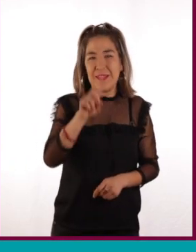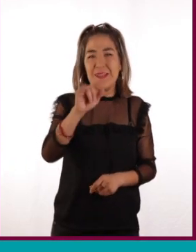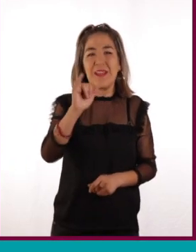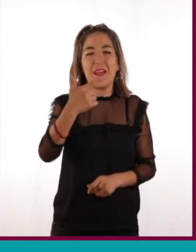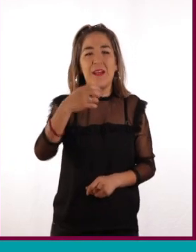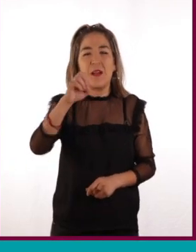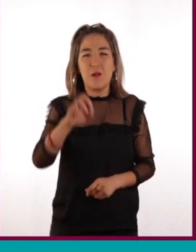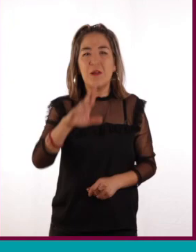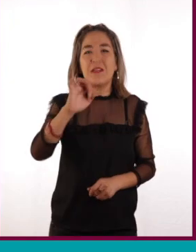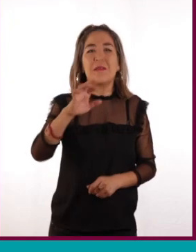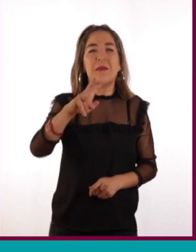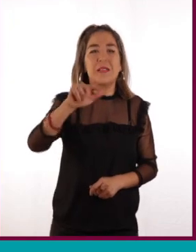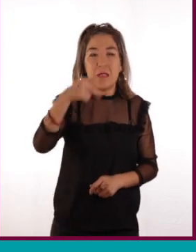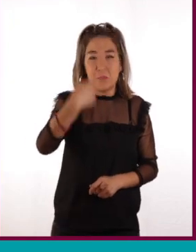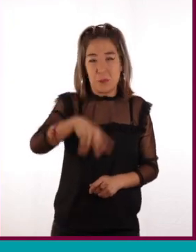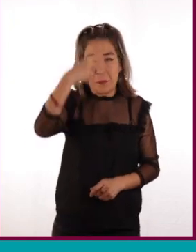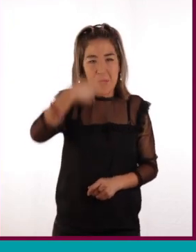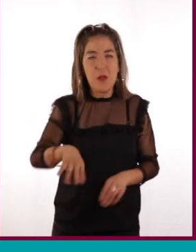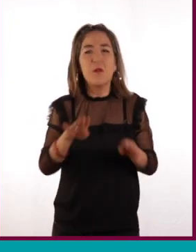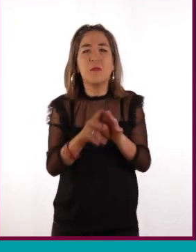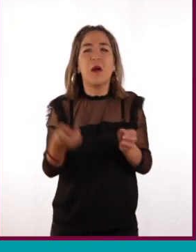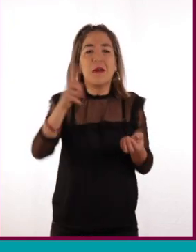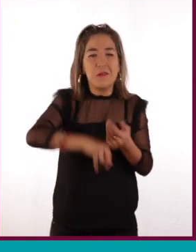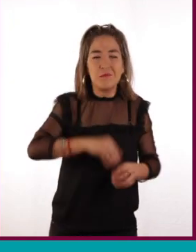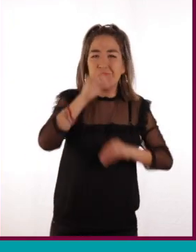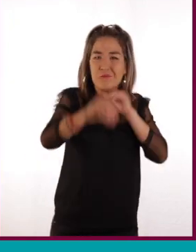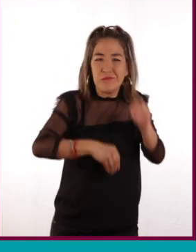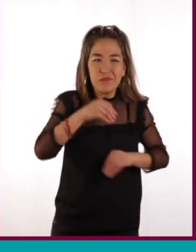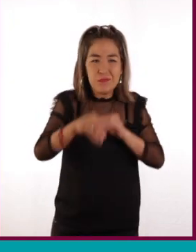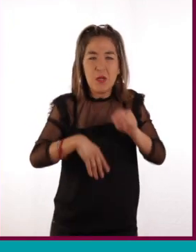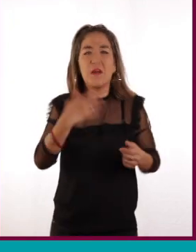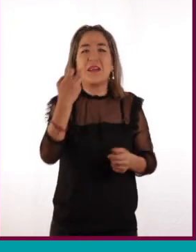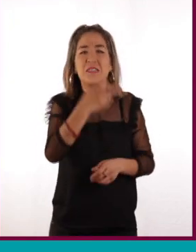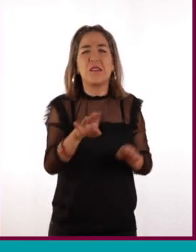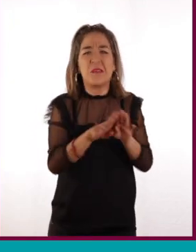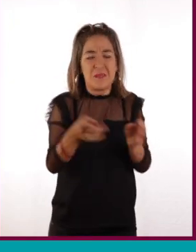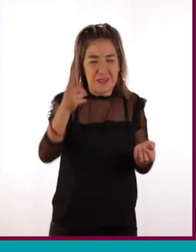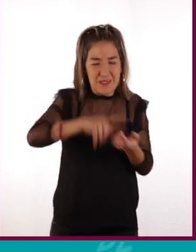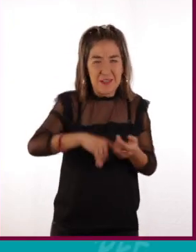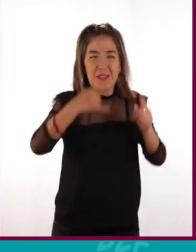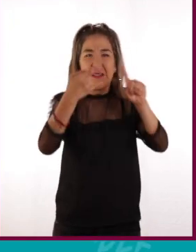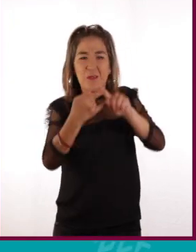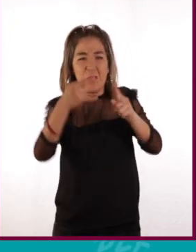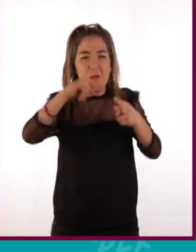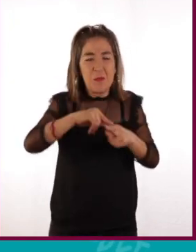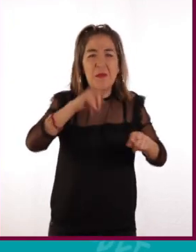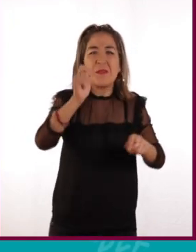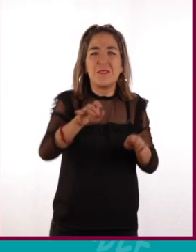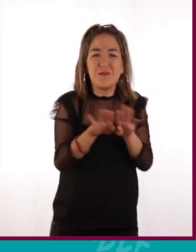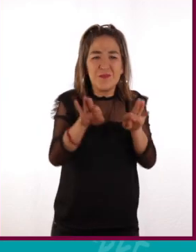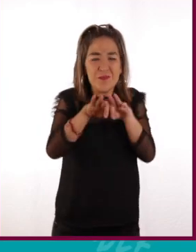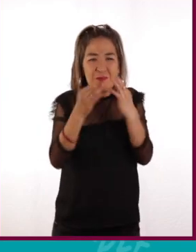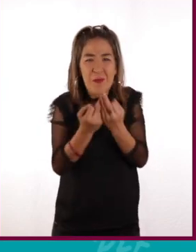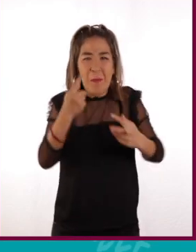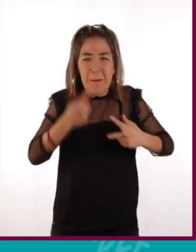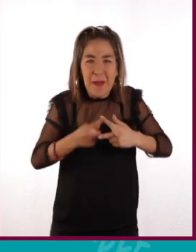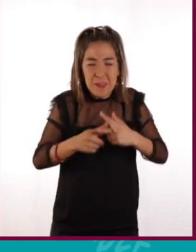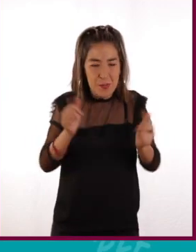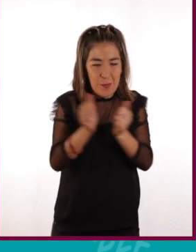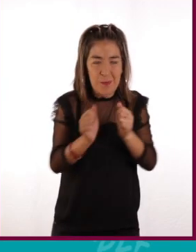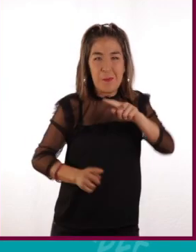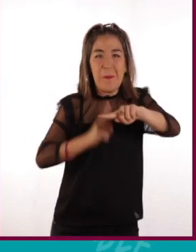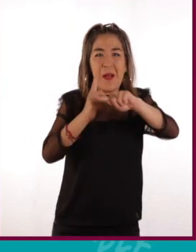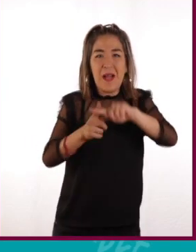Diego Rivera, también incursionó en este movimiento. Como si el cubismo no fuera lo suficientemente geométrico y